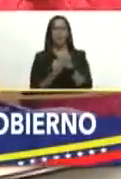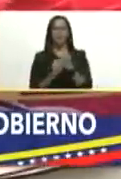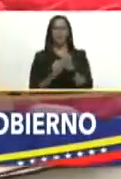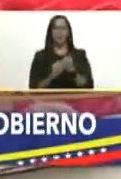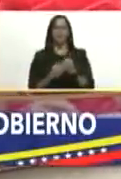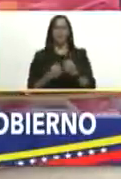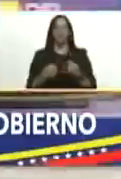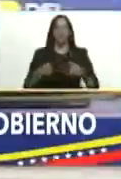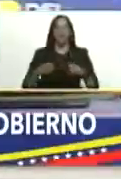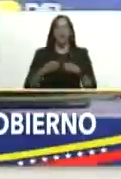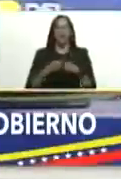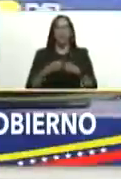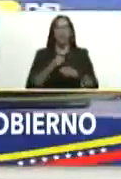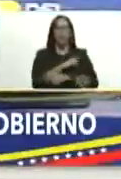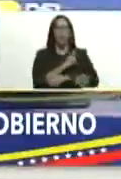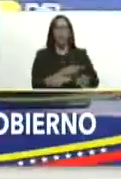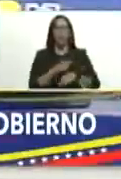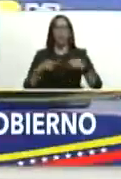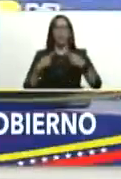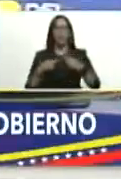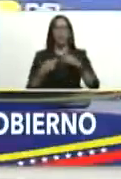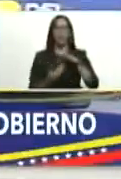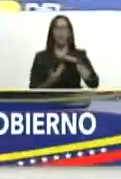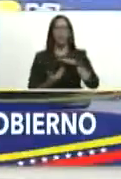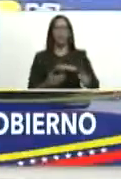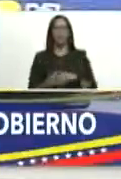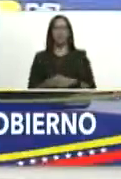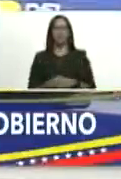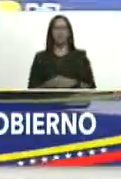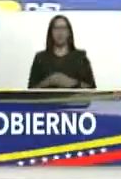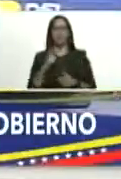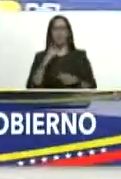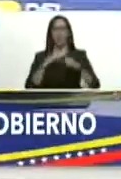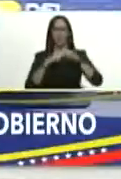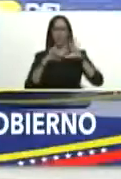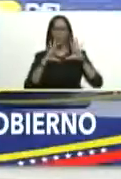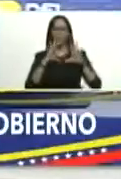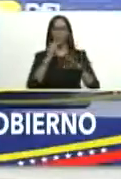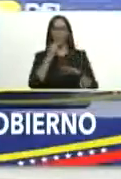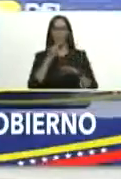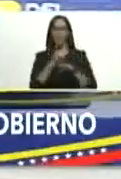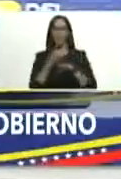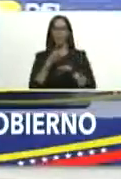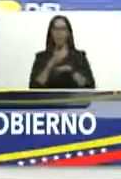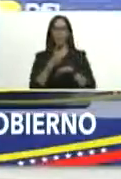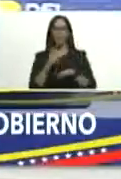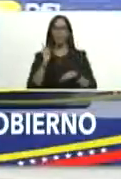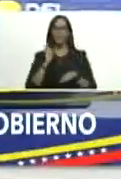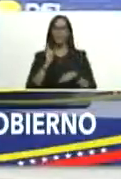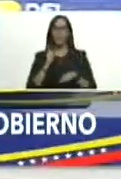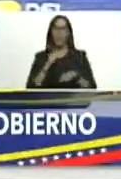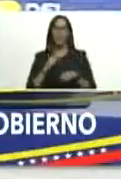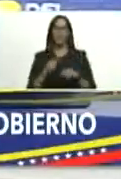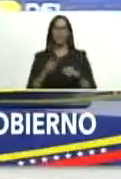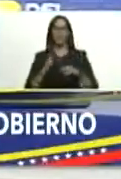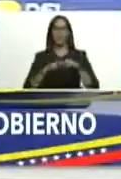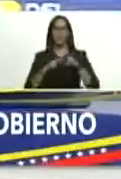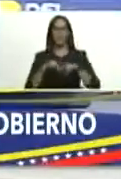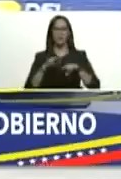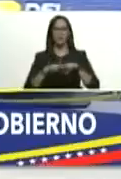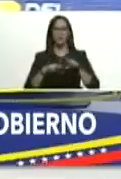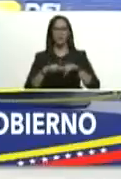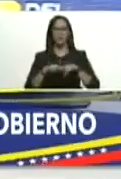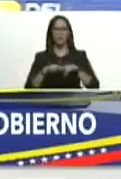la consolidación del poder popular de base. El 1x10 del buen gobierno tiene que constituirse en